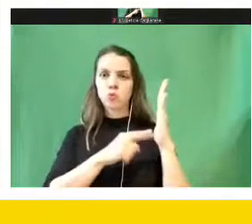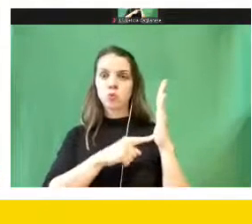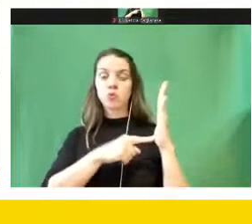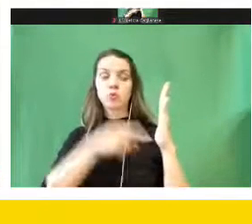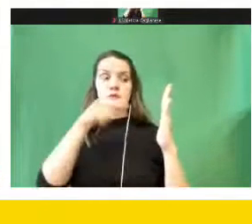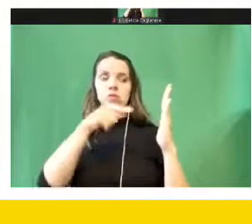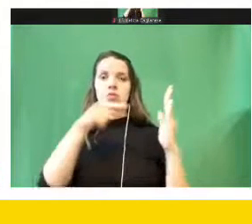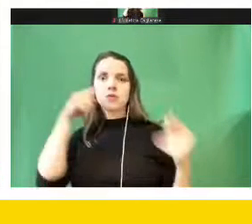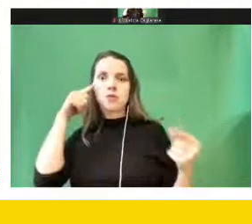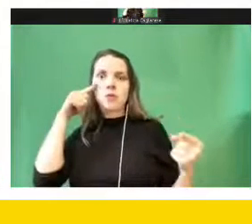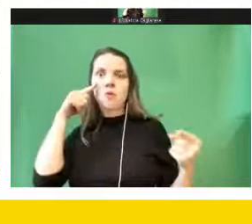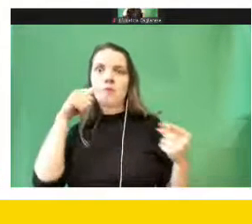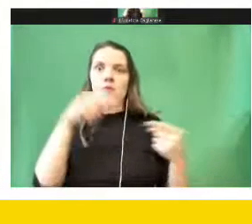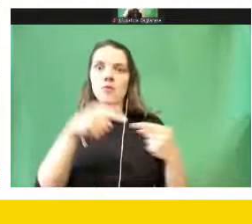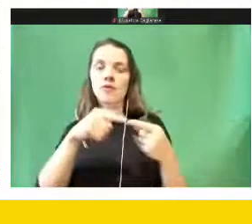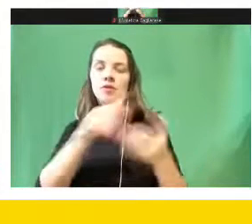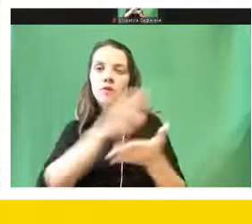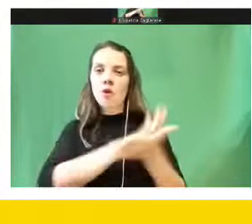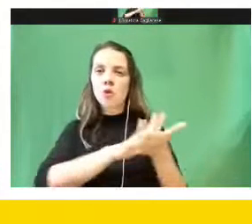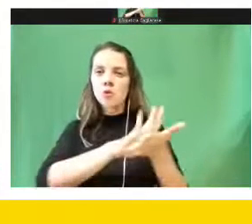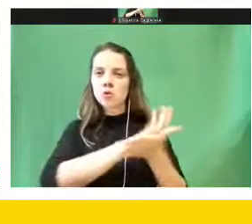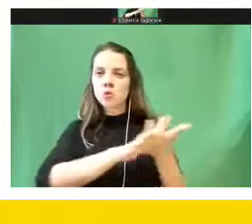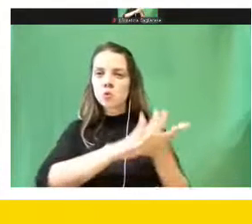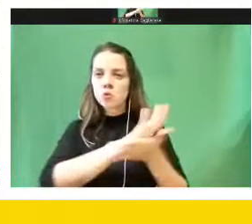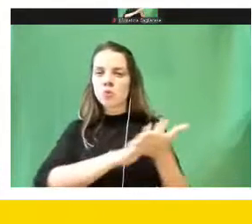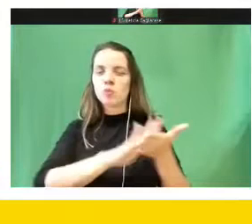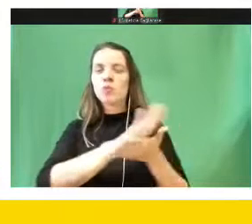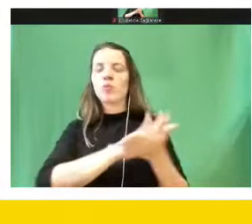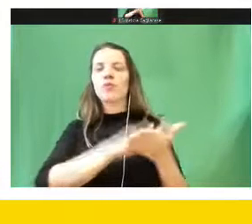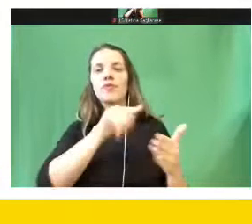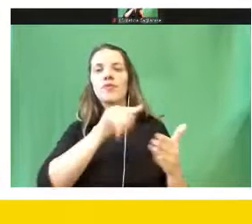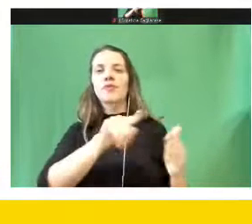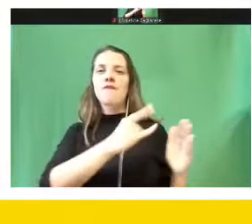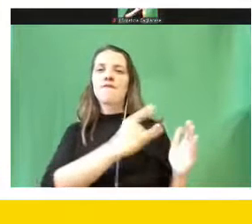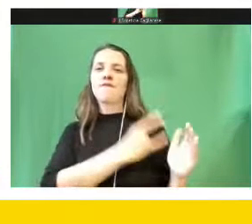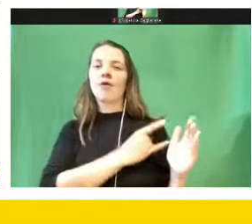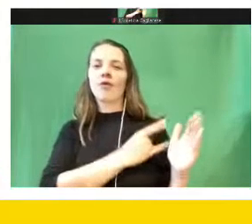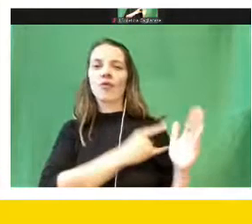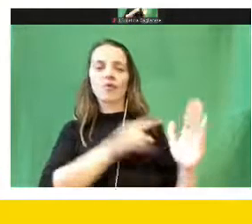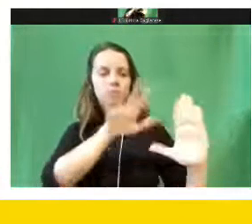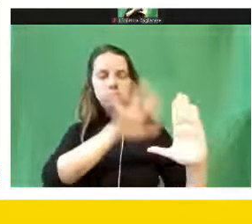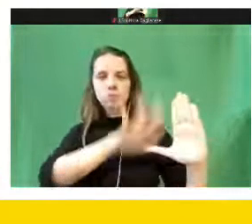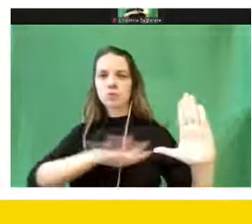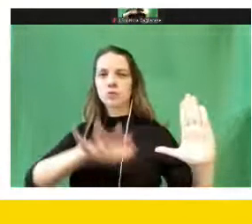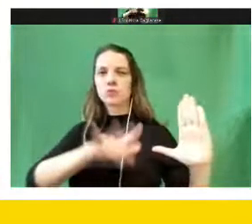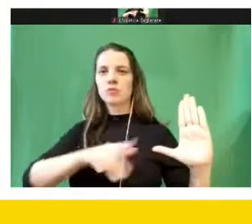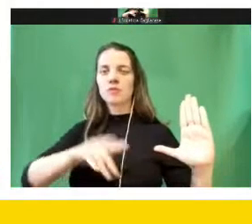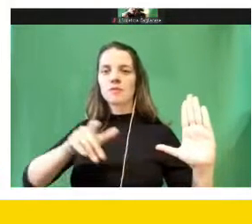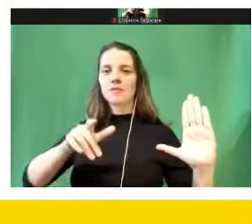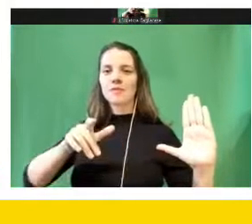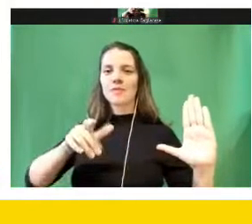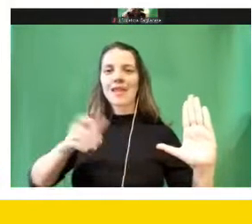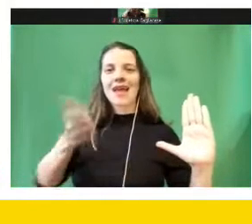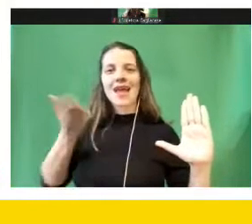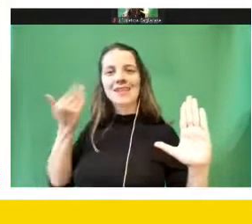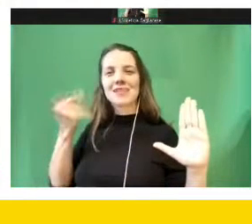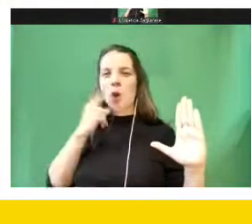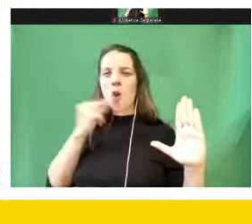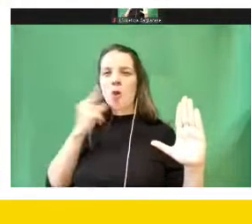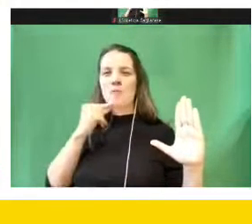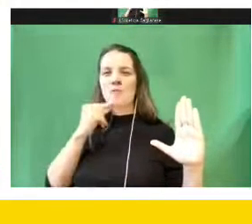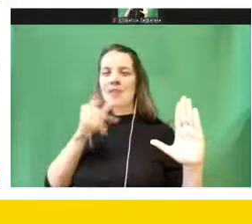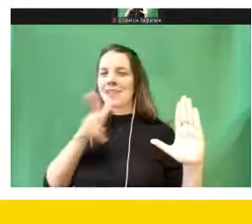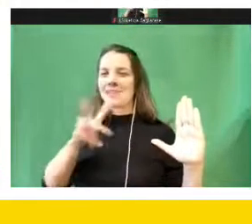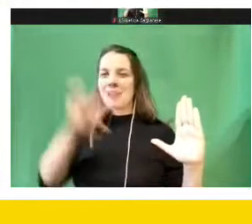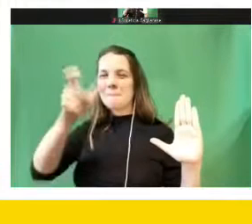las autoridades, que el colegio sea un lugar que no solamente reciba, como decía Rubén ayer, toda la caja de resonancia, sino que nosotros le mandemos